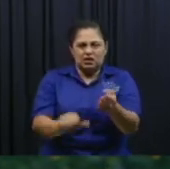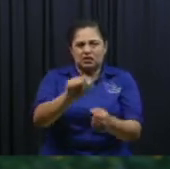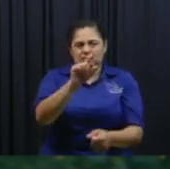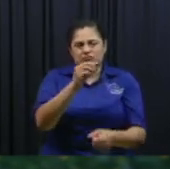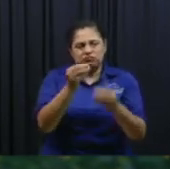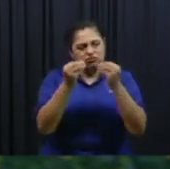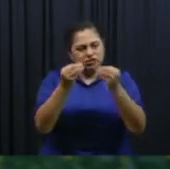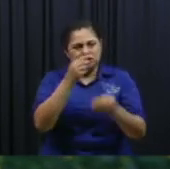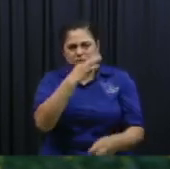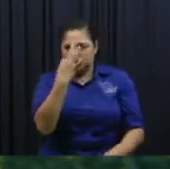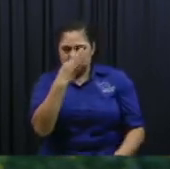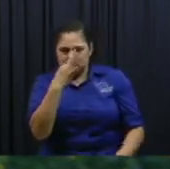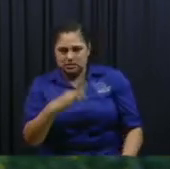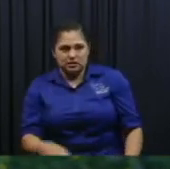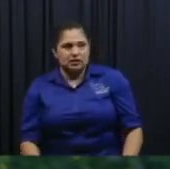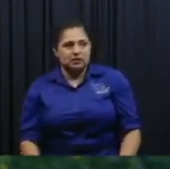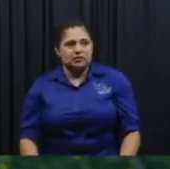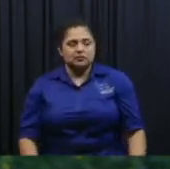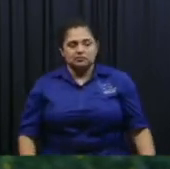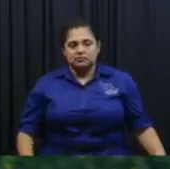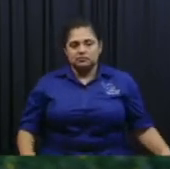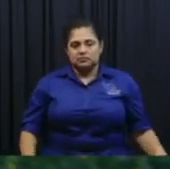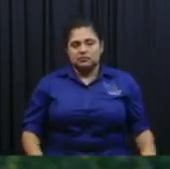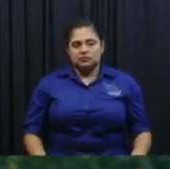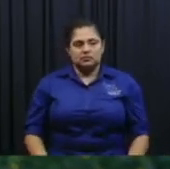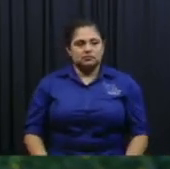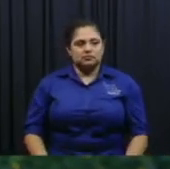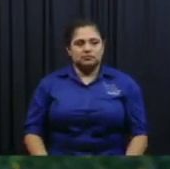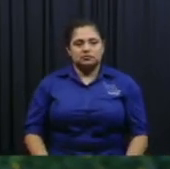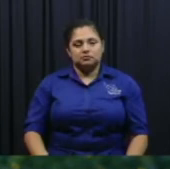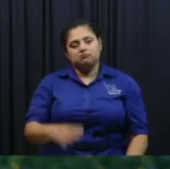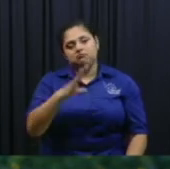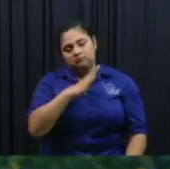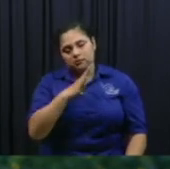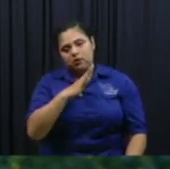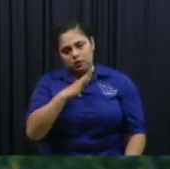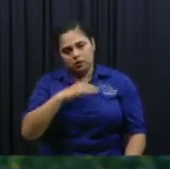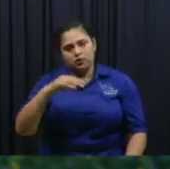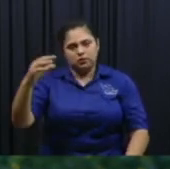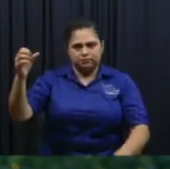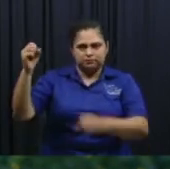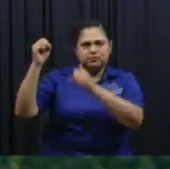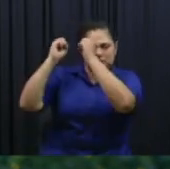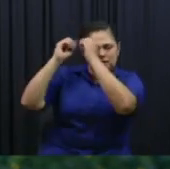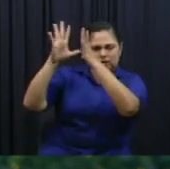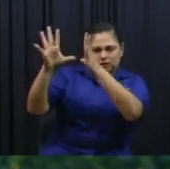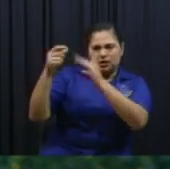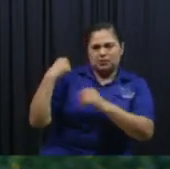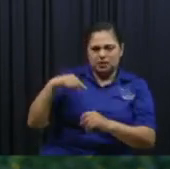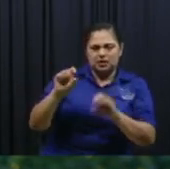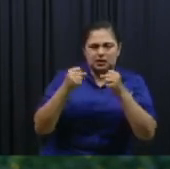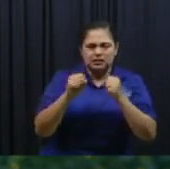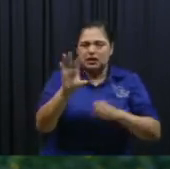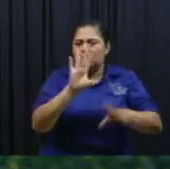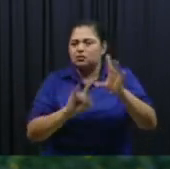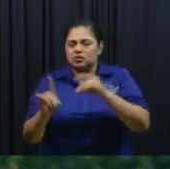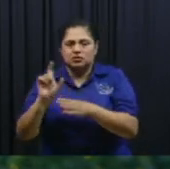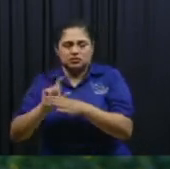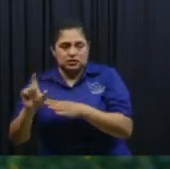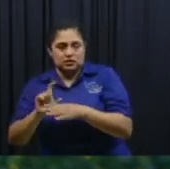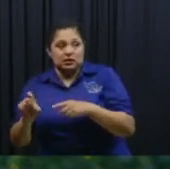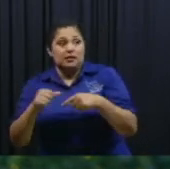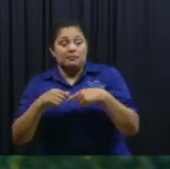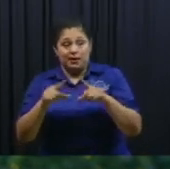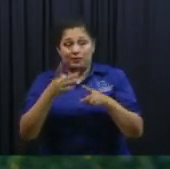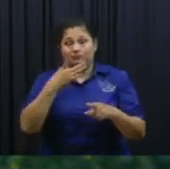solo tuvo sabiduría para solo Ah para hacer algunas cosas muy importantes que nosotros las podemos ver en la Biblia pero dios te